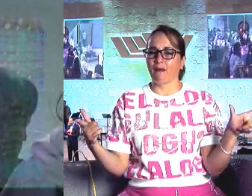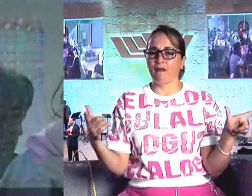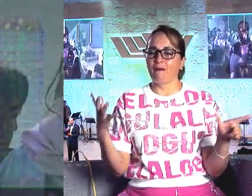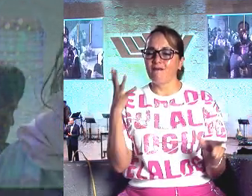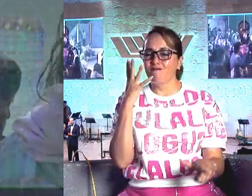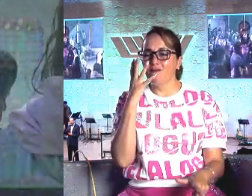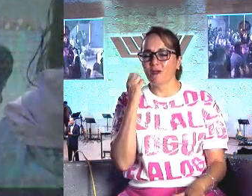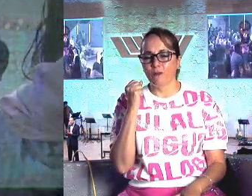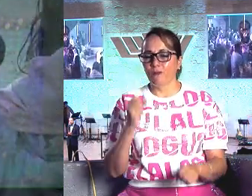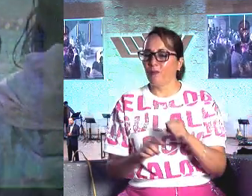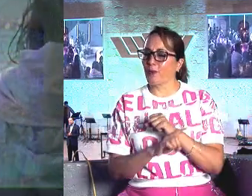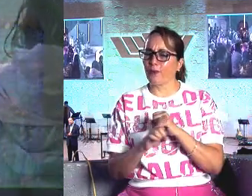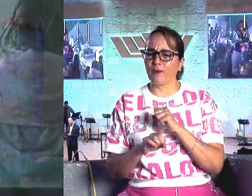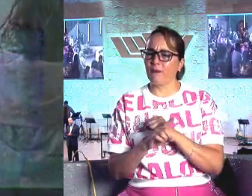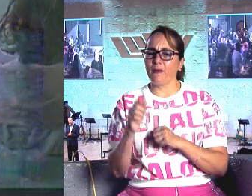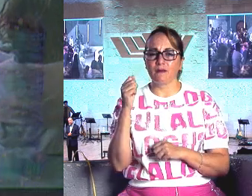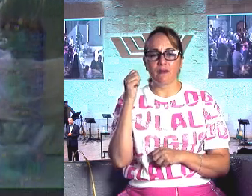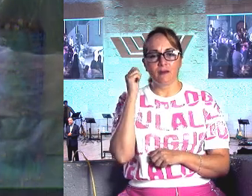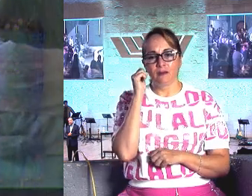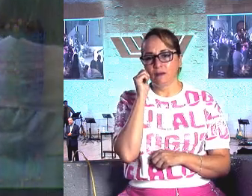Problemas siempre va a haber,